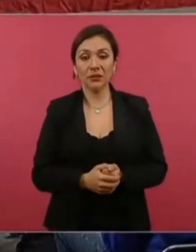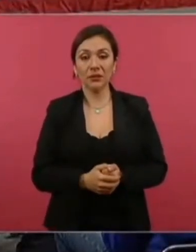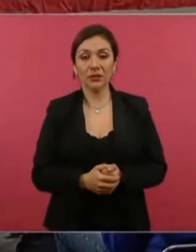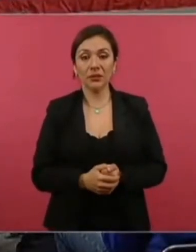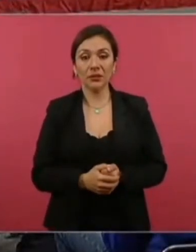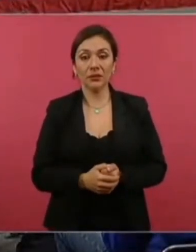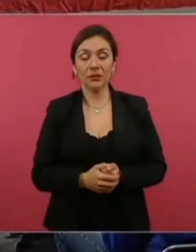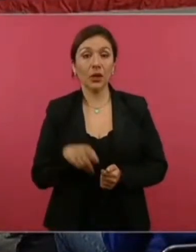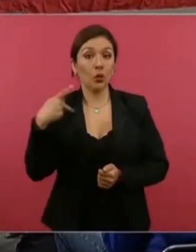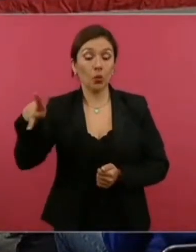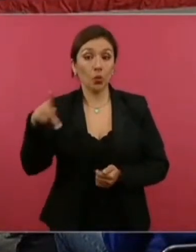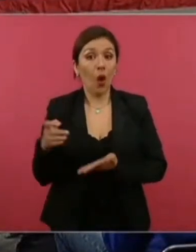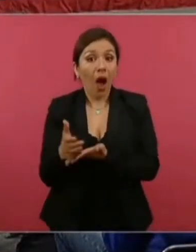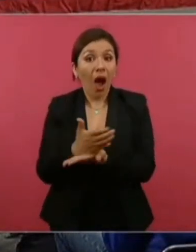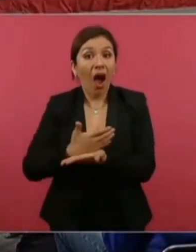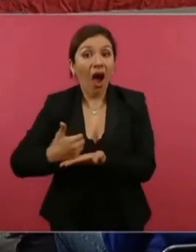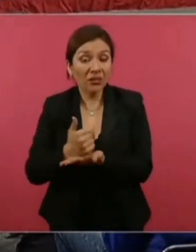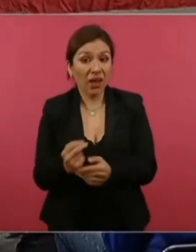De utilidades.